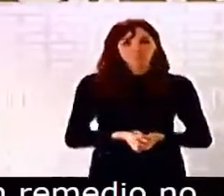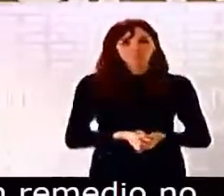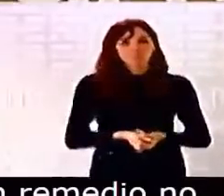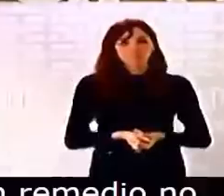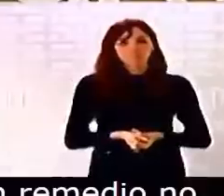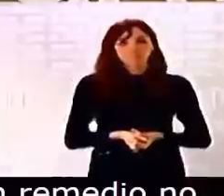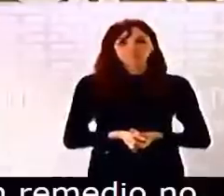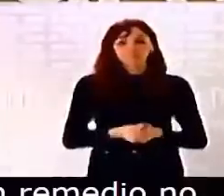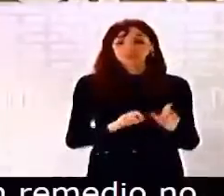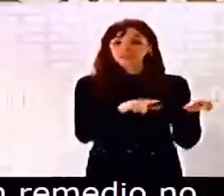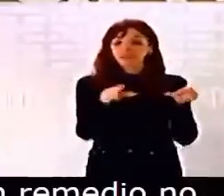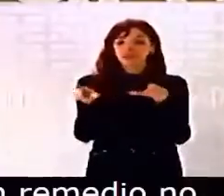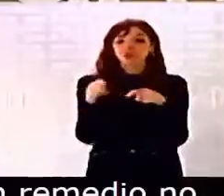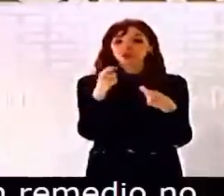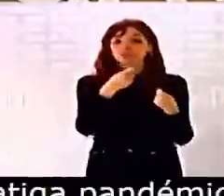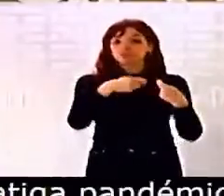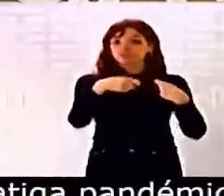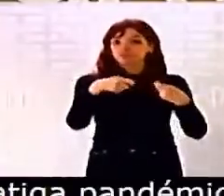Sectores comerciales